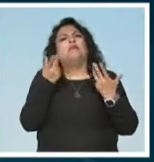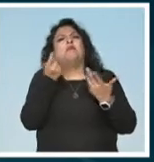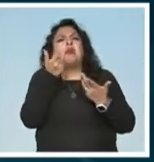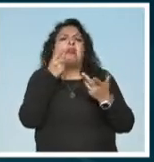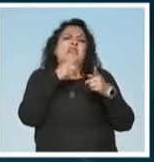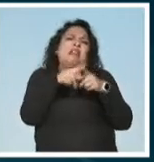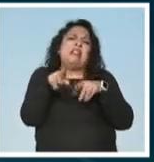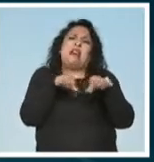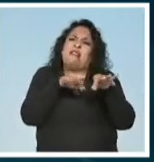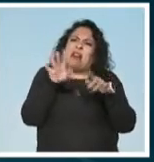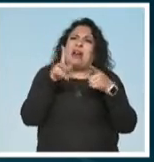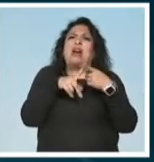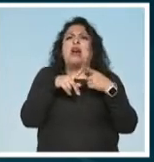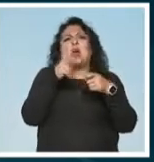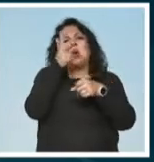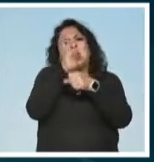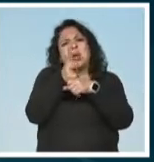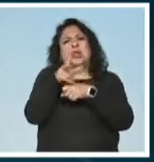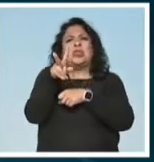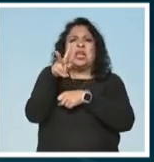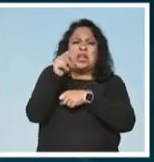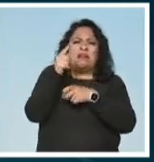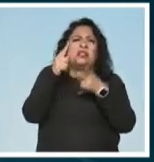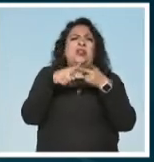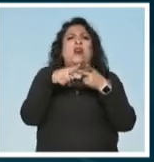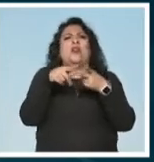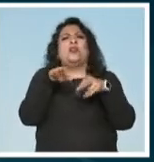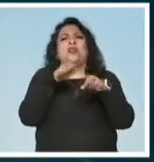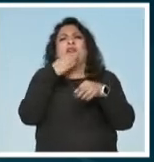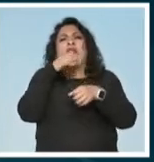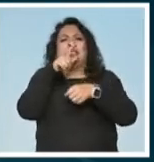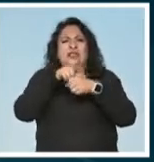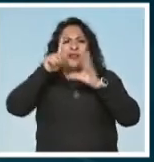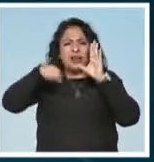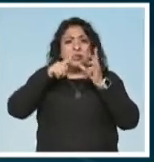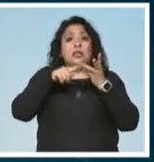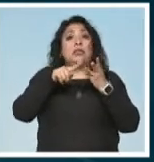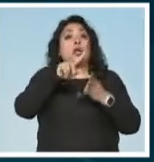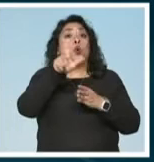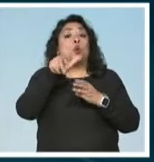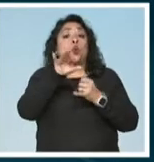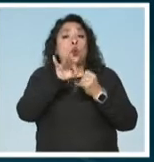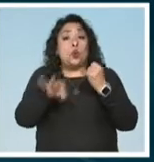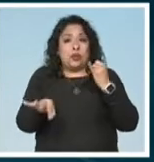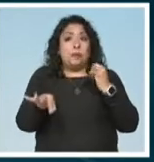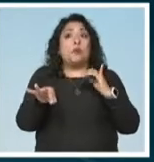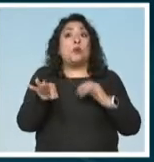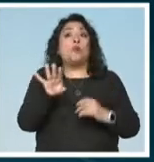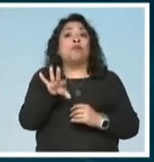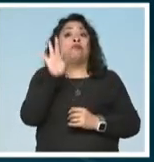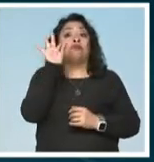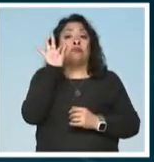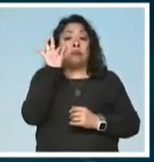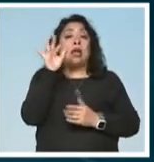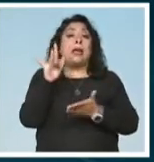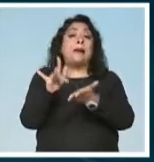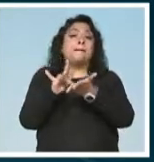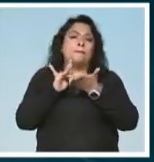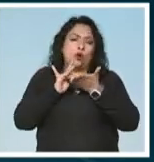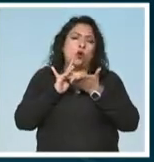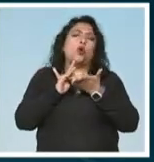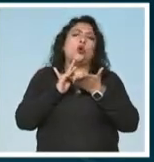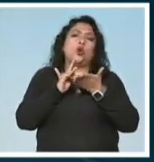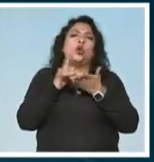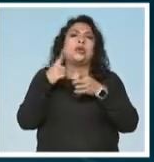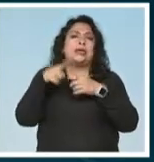todo, fue camarógrafo para la televisión, trabajó para el Festival de Cine y finalmente consiguió un apoyo, un